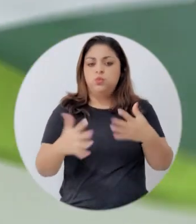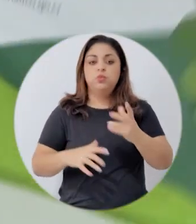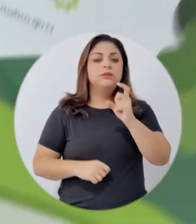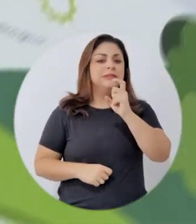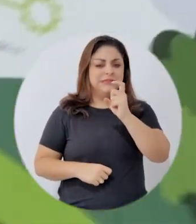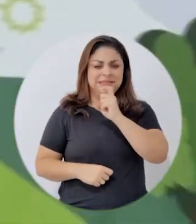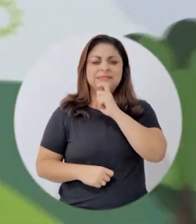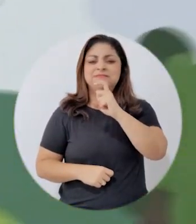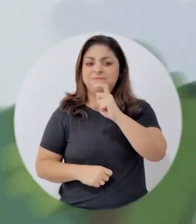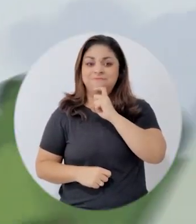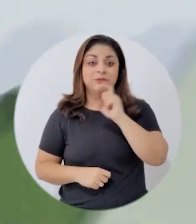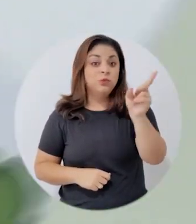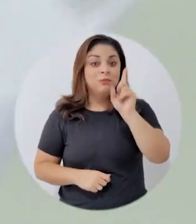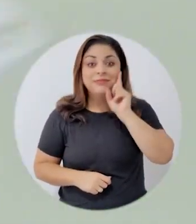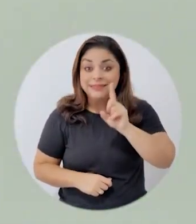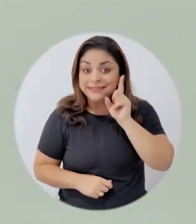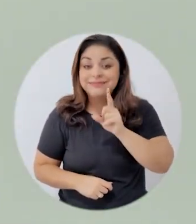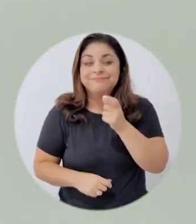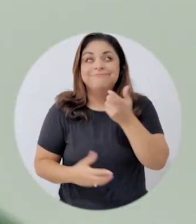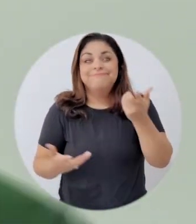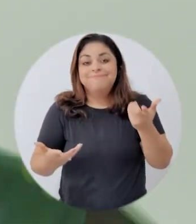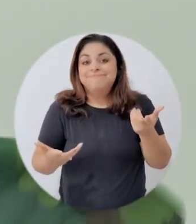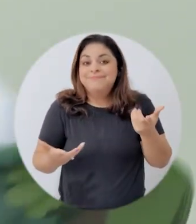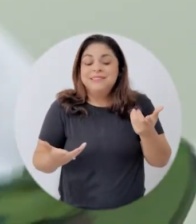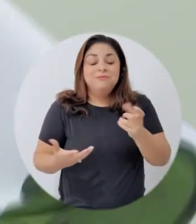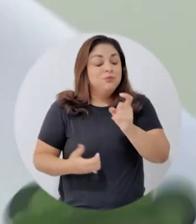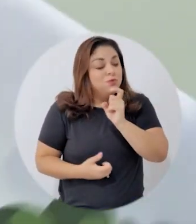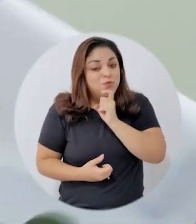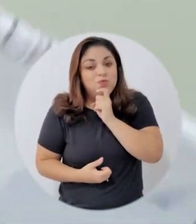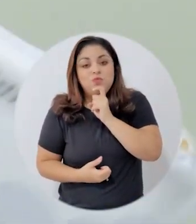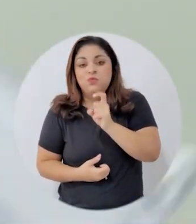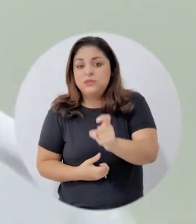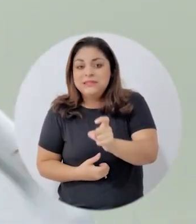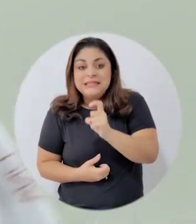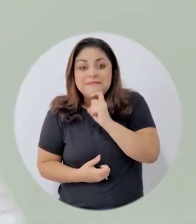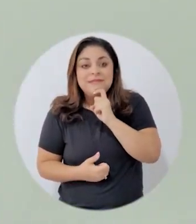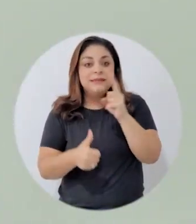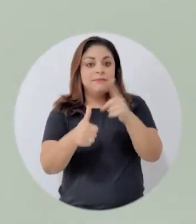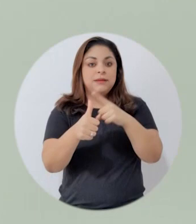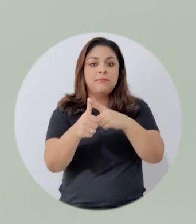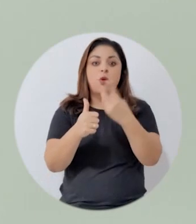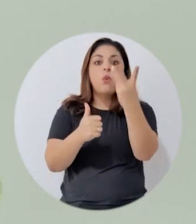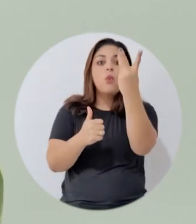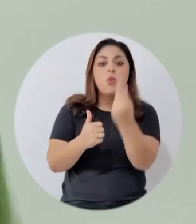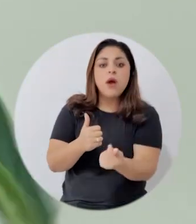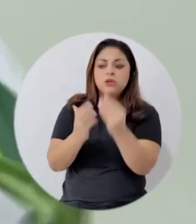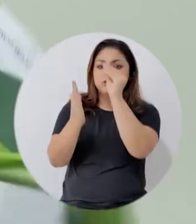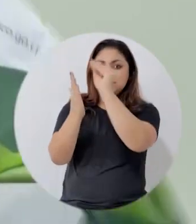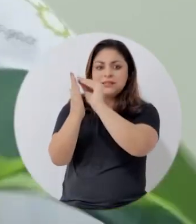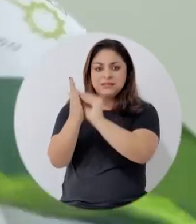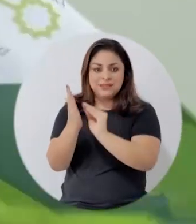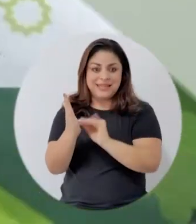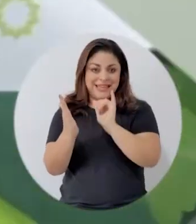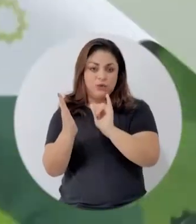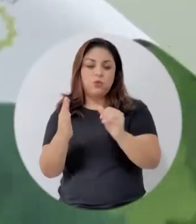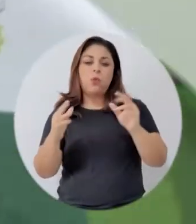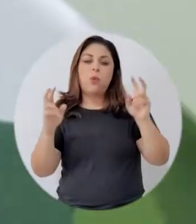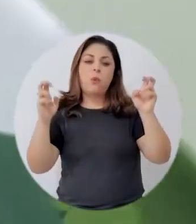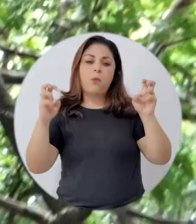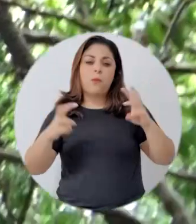es complicadísimo. Desde la cuantificación de los gases de efecto invernadero, ¿verdad? Que es la parte